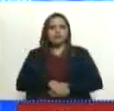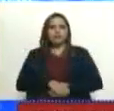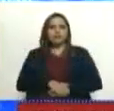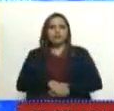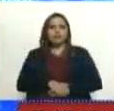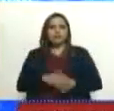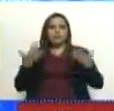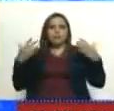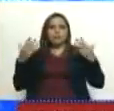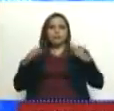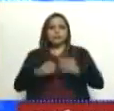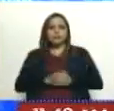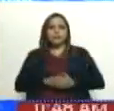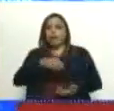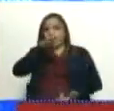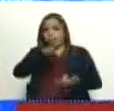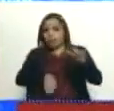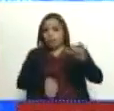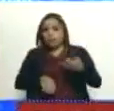Y finalmente,